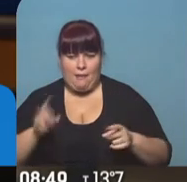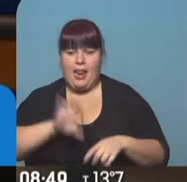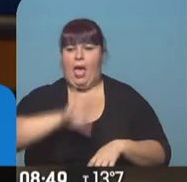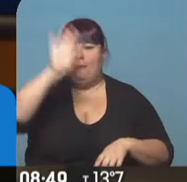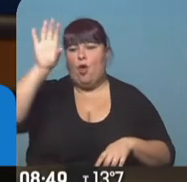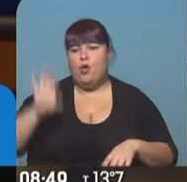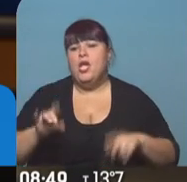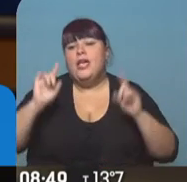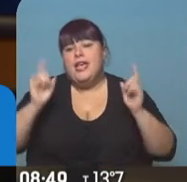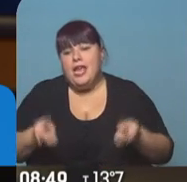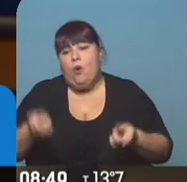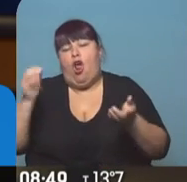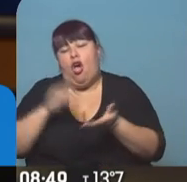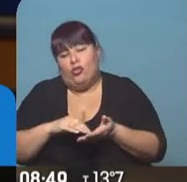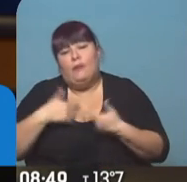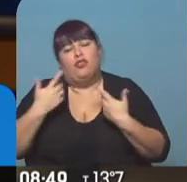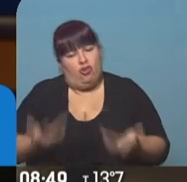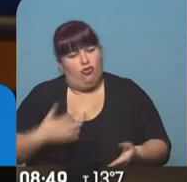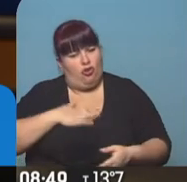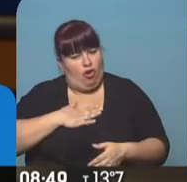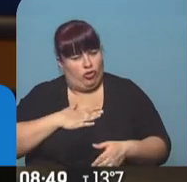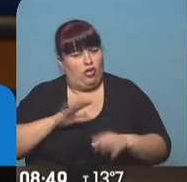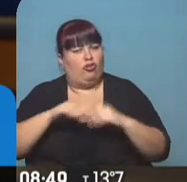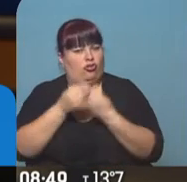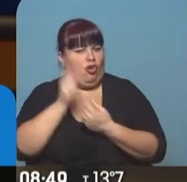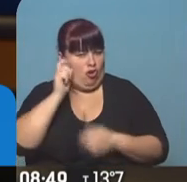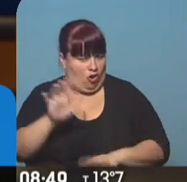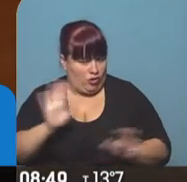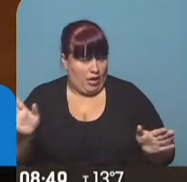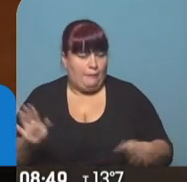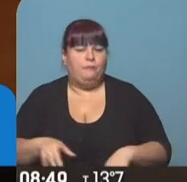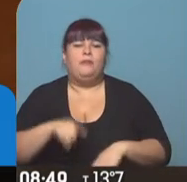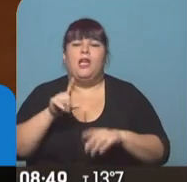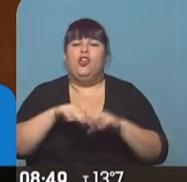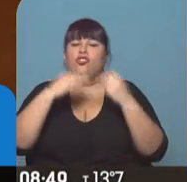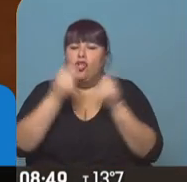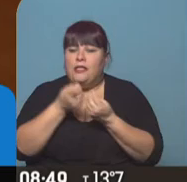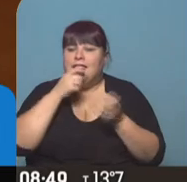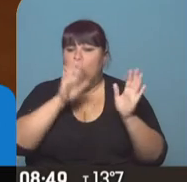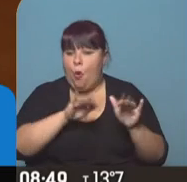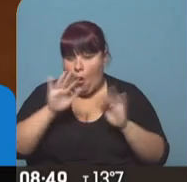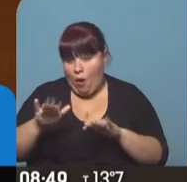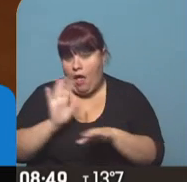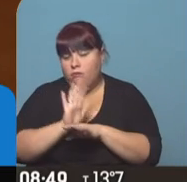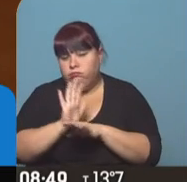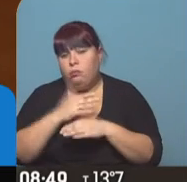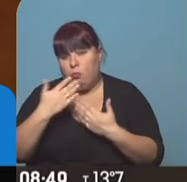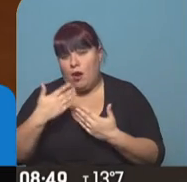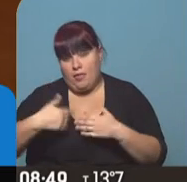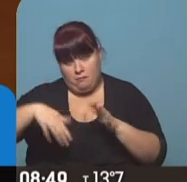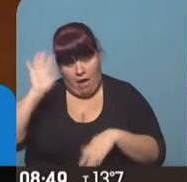provincias a pesar de que de nuevo estamos muy satisfechos con el resultado obtenido a ver los números si se repite le van a dar un número